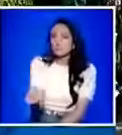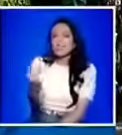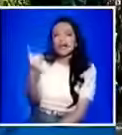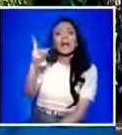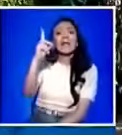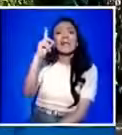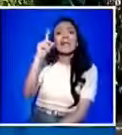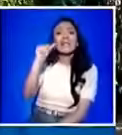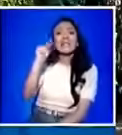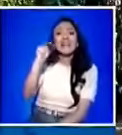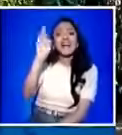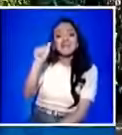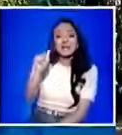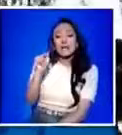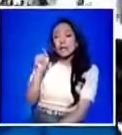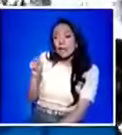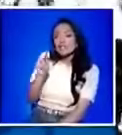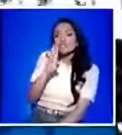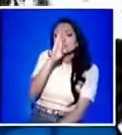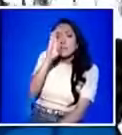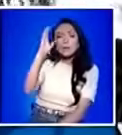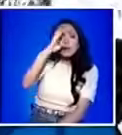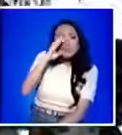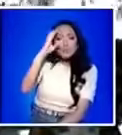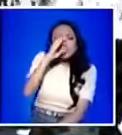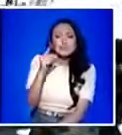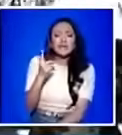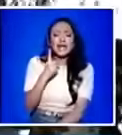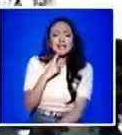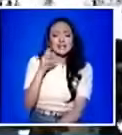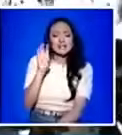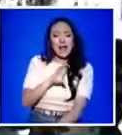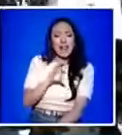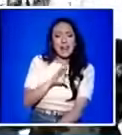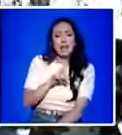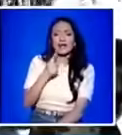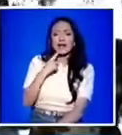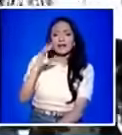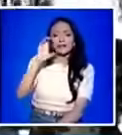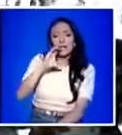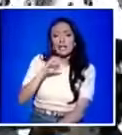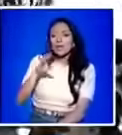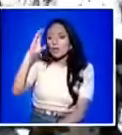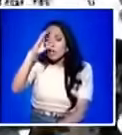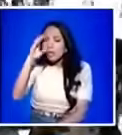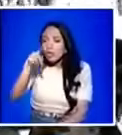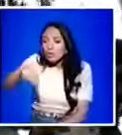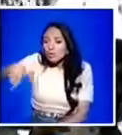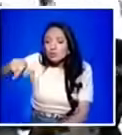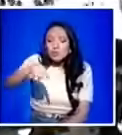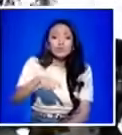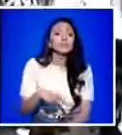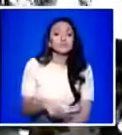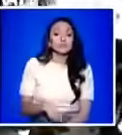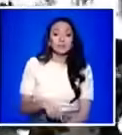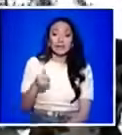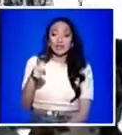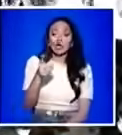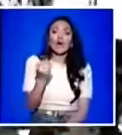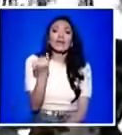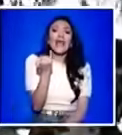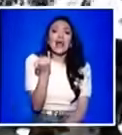danta siempre busca saladeros en algunas partes de la tierra, de las rocas, también es herbívora.